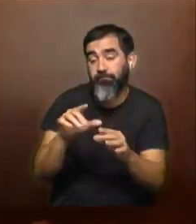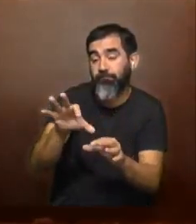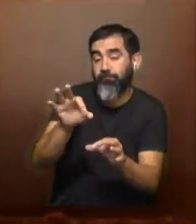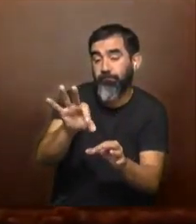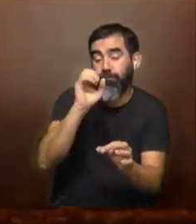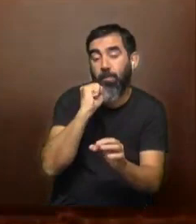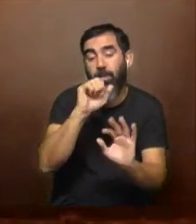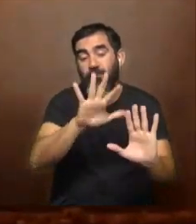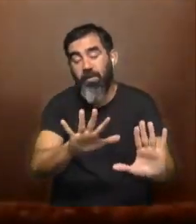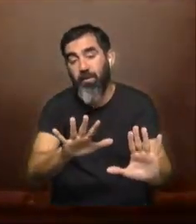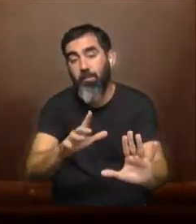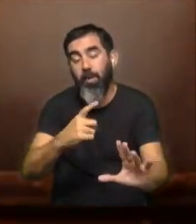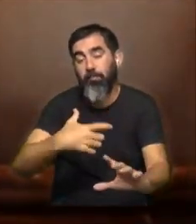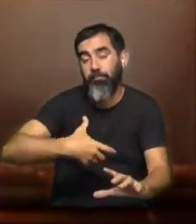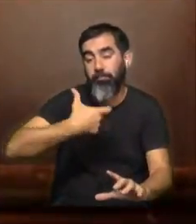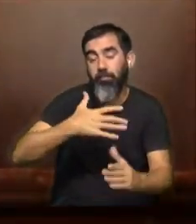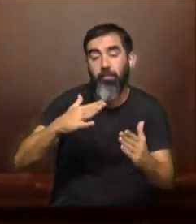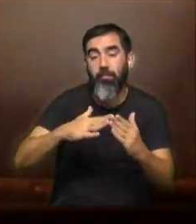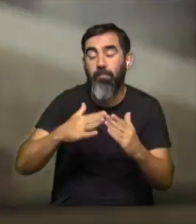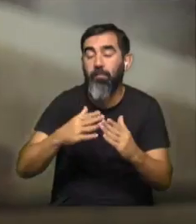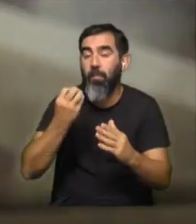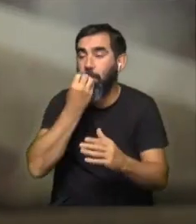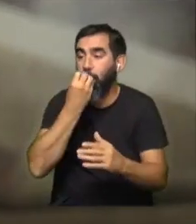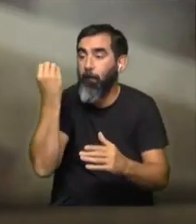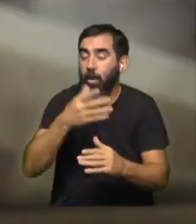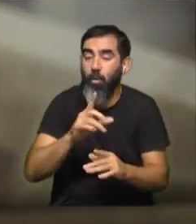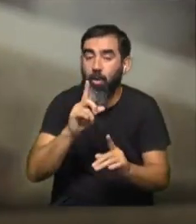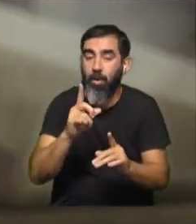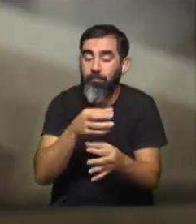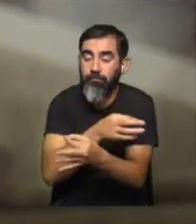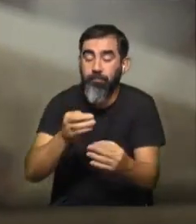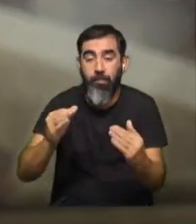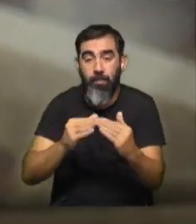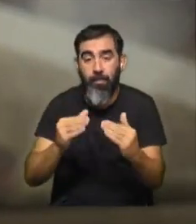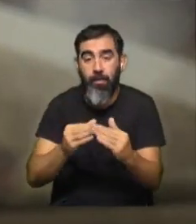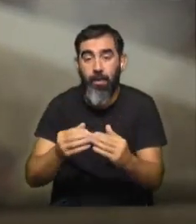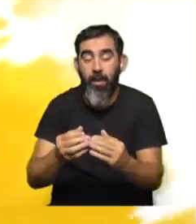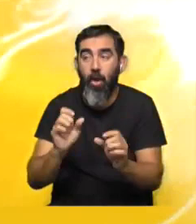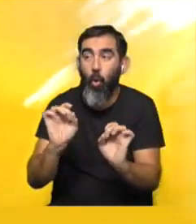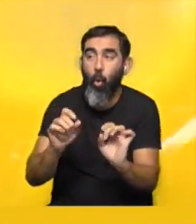sentido para que bueno, la calefacción en base a biomasa sea más eficiente y bueno, menos contaminante.